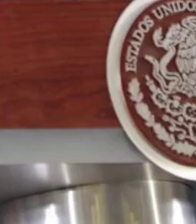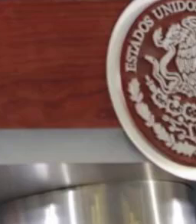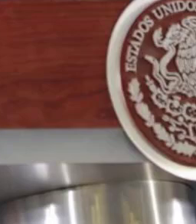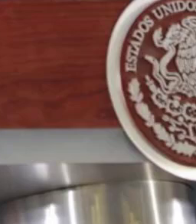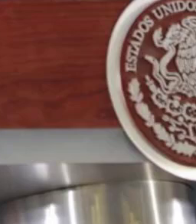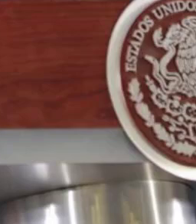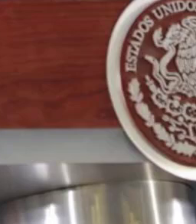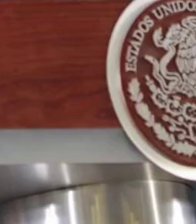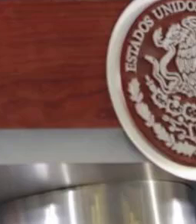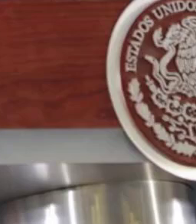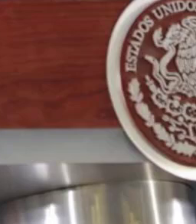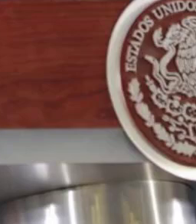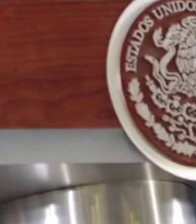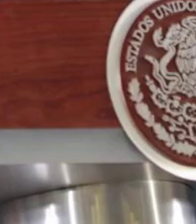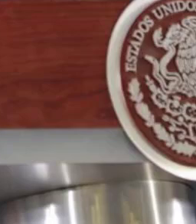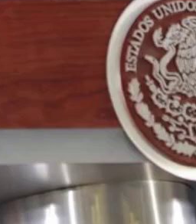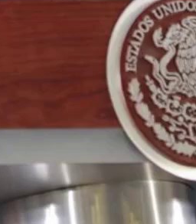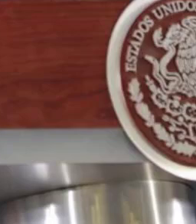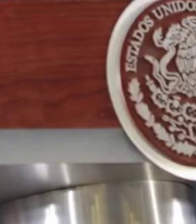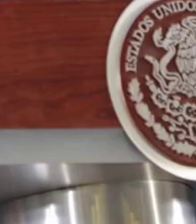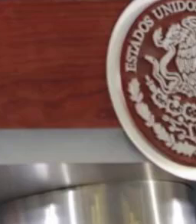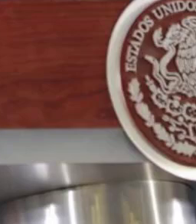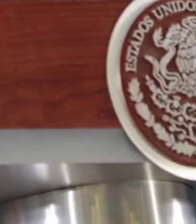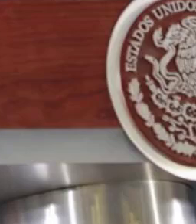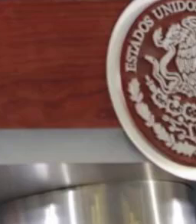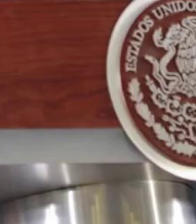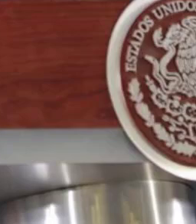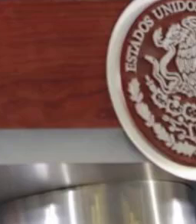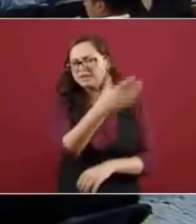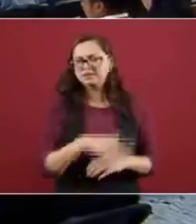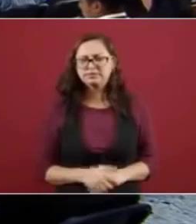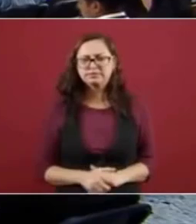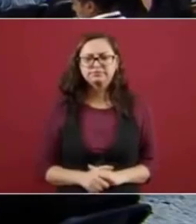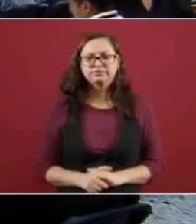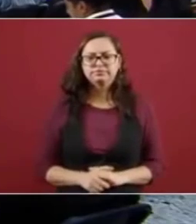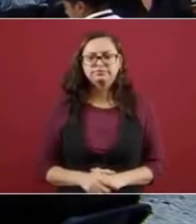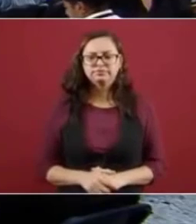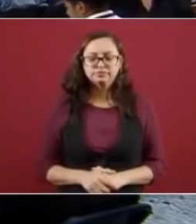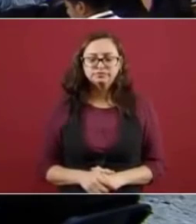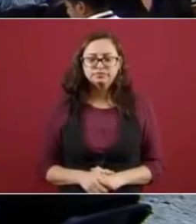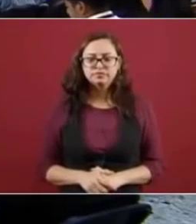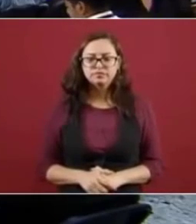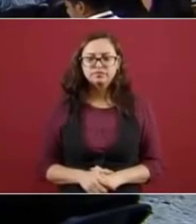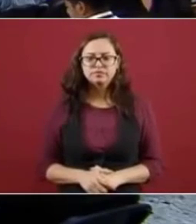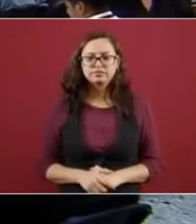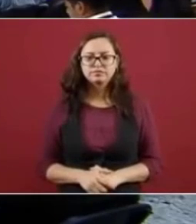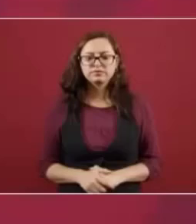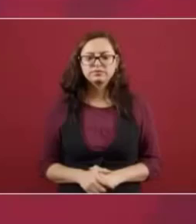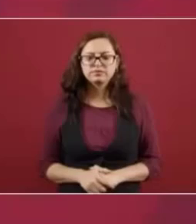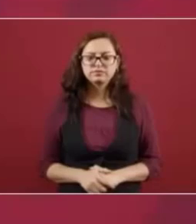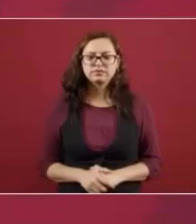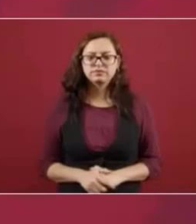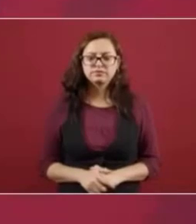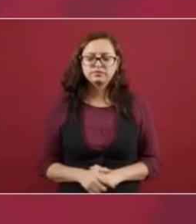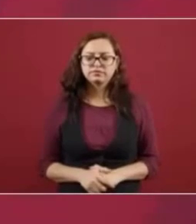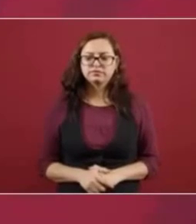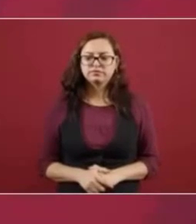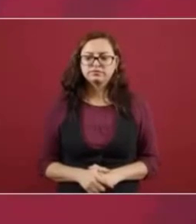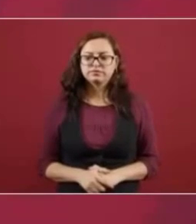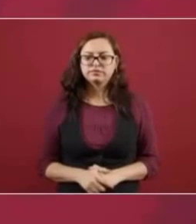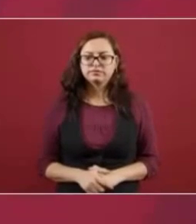crecimiento este país de al menos 2% escuchémoslo la proyección que